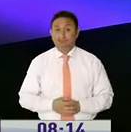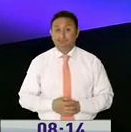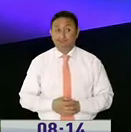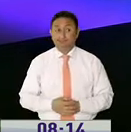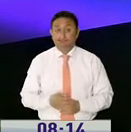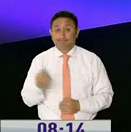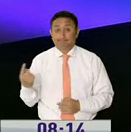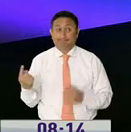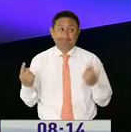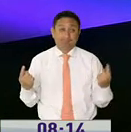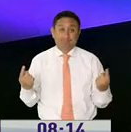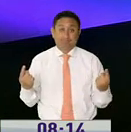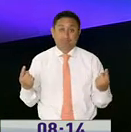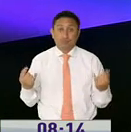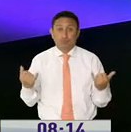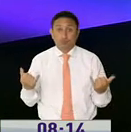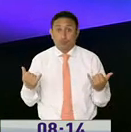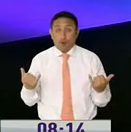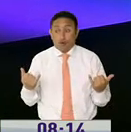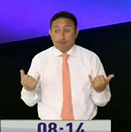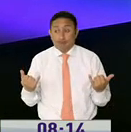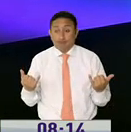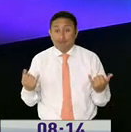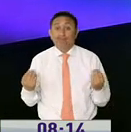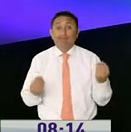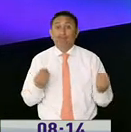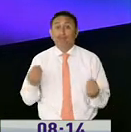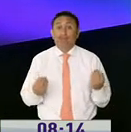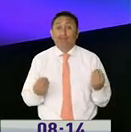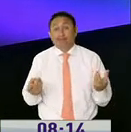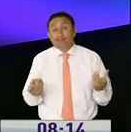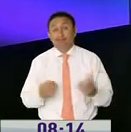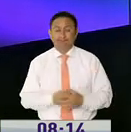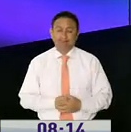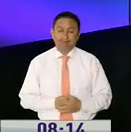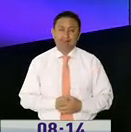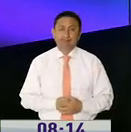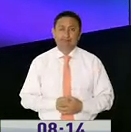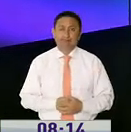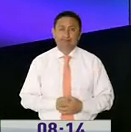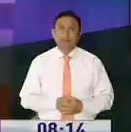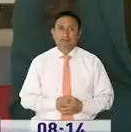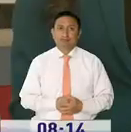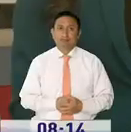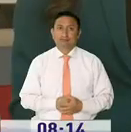realidades complejas que estamos viviendo en estos días de coronavirus. Alison.